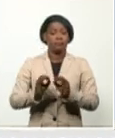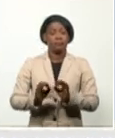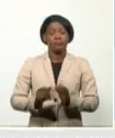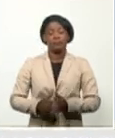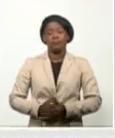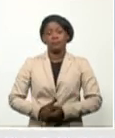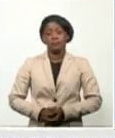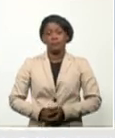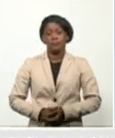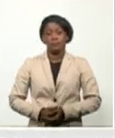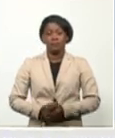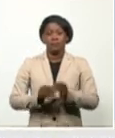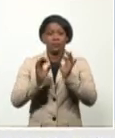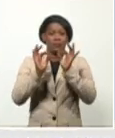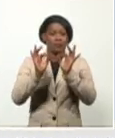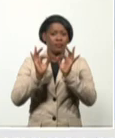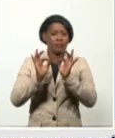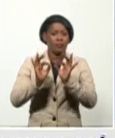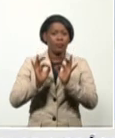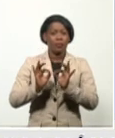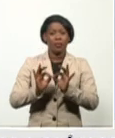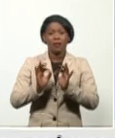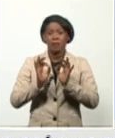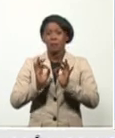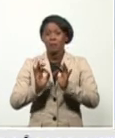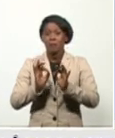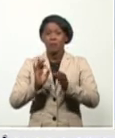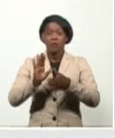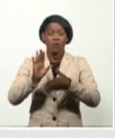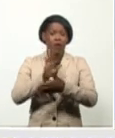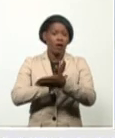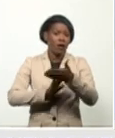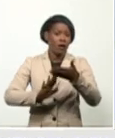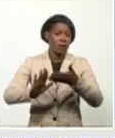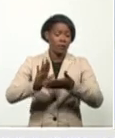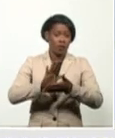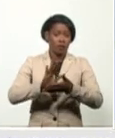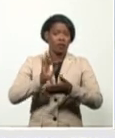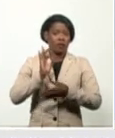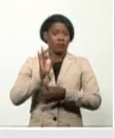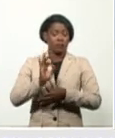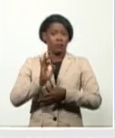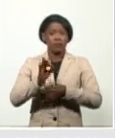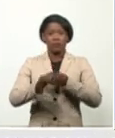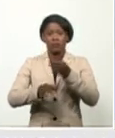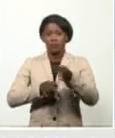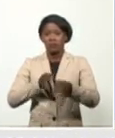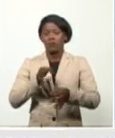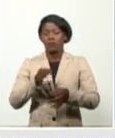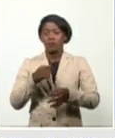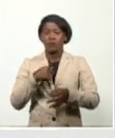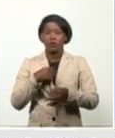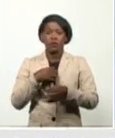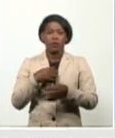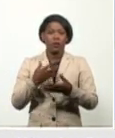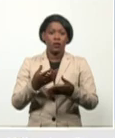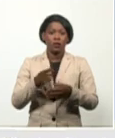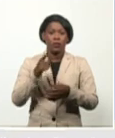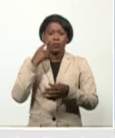Muy específicamente en la región de las Américas, no sé, yo tenía interés en que pusieran un